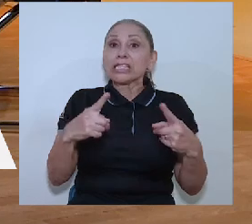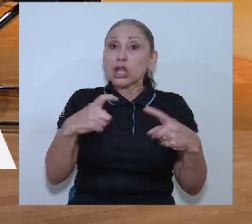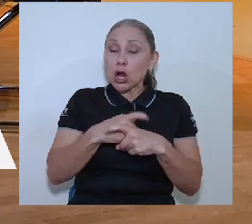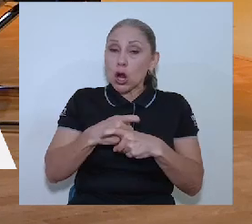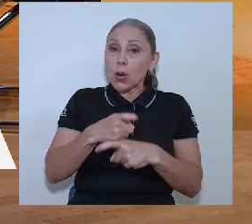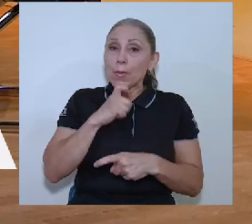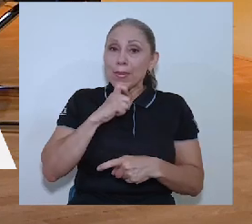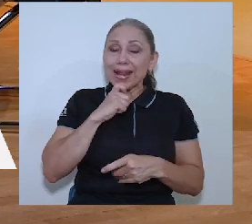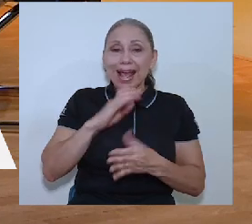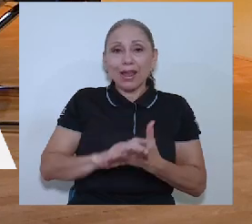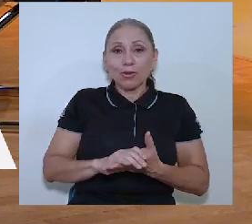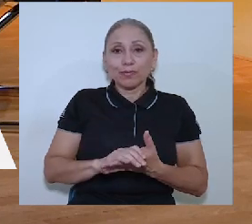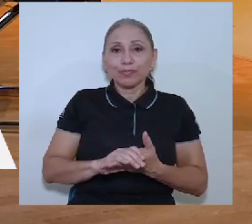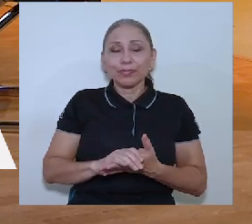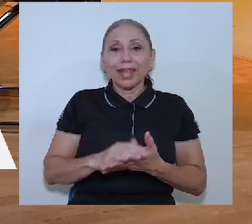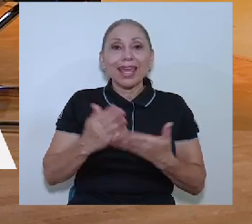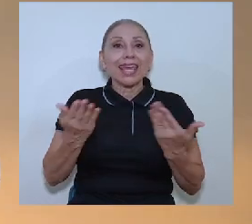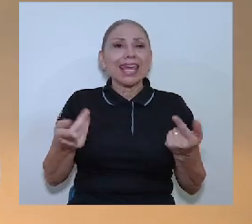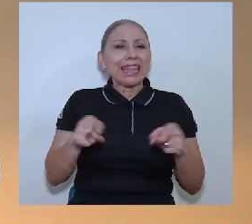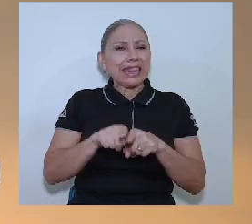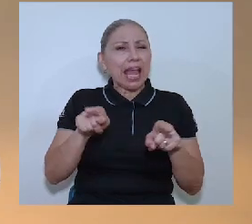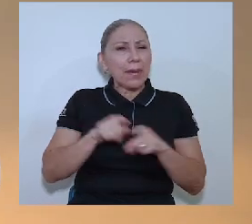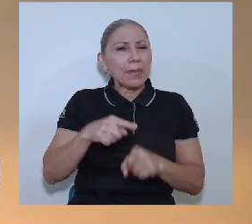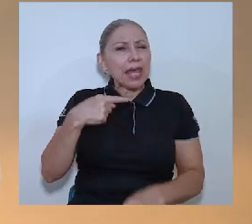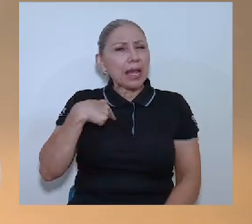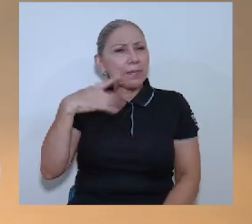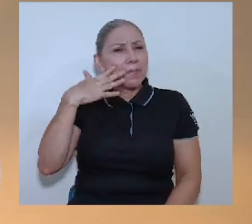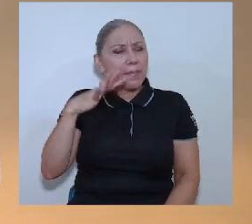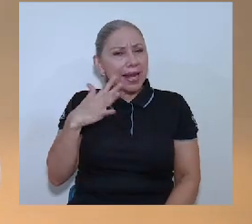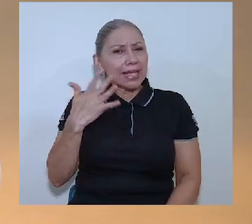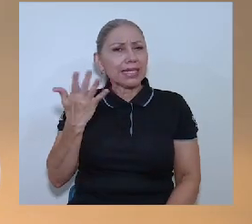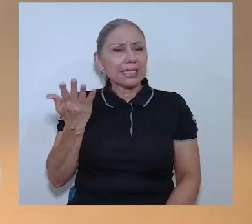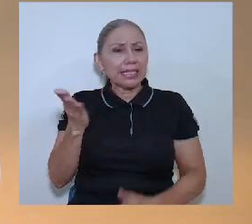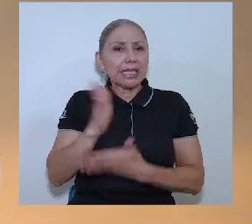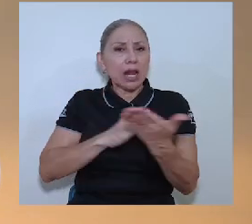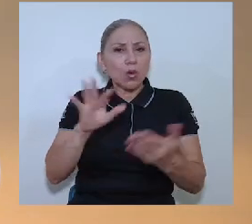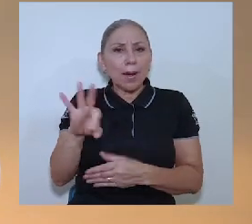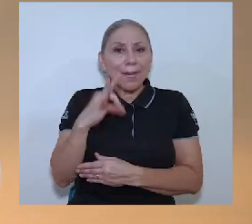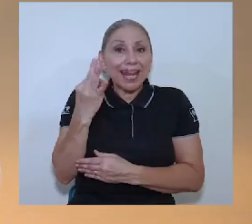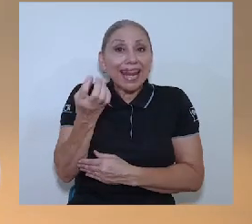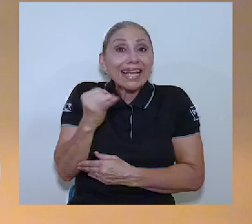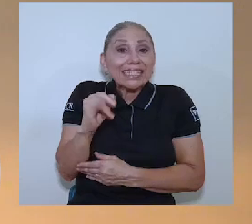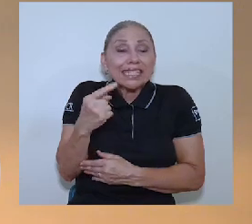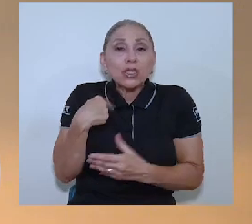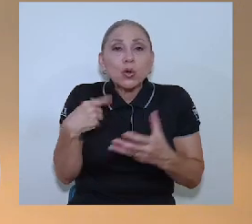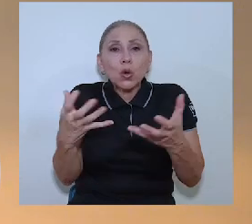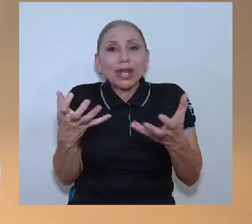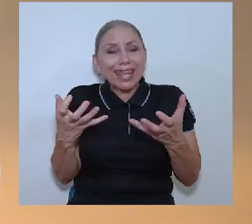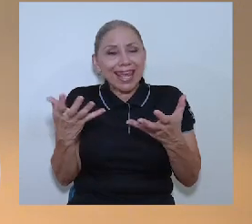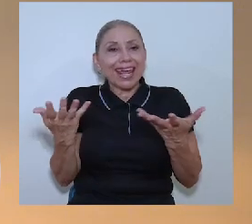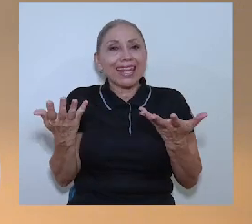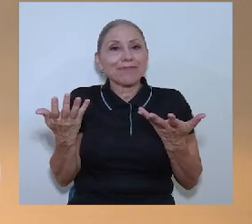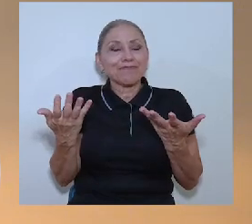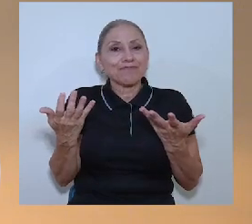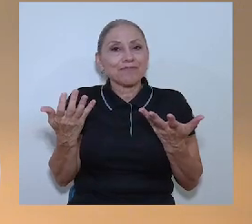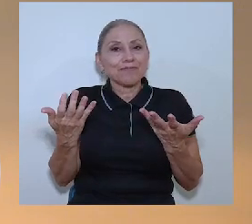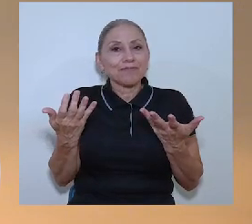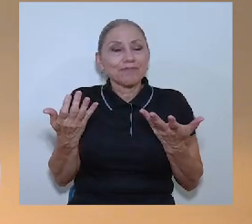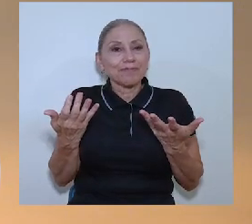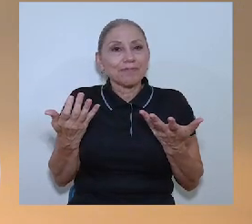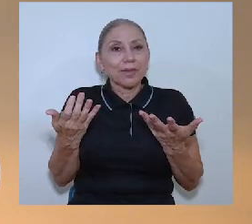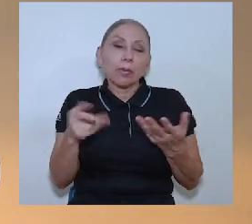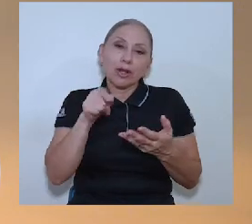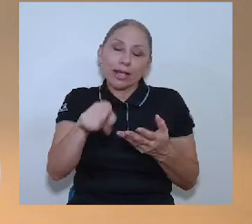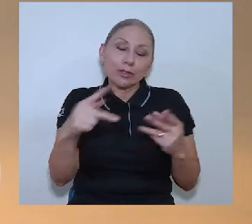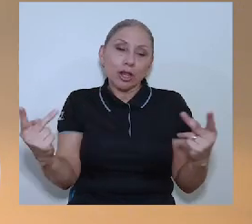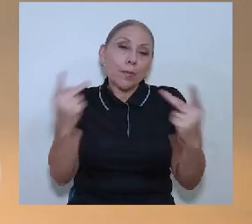es complicado, y después me da la impresión de que de alguna manera, si uno quiere encontrar, y eso es